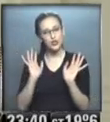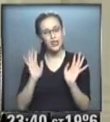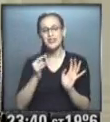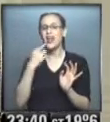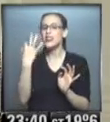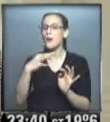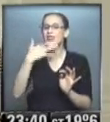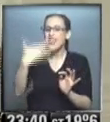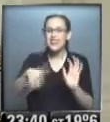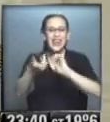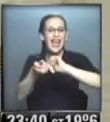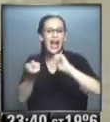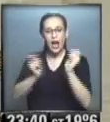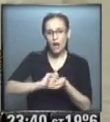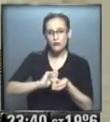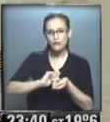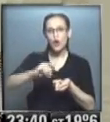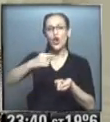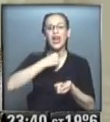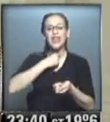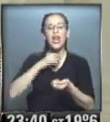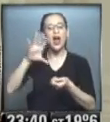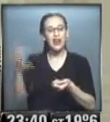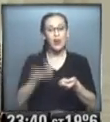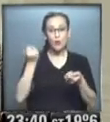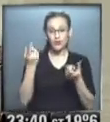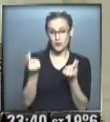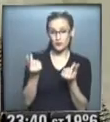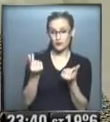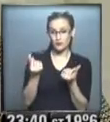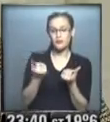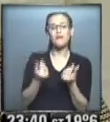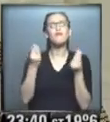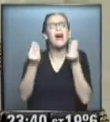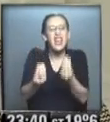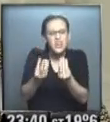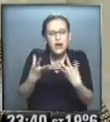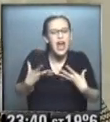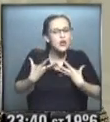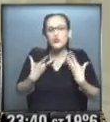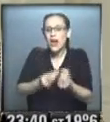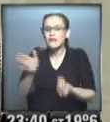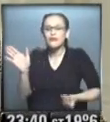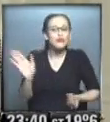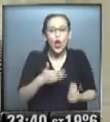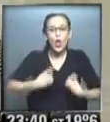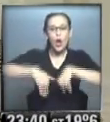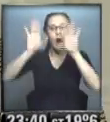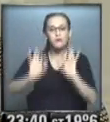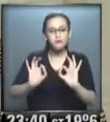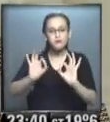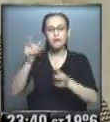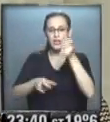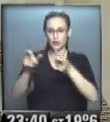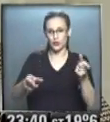cambios profundos que él esperaba, la recuperación de nuestras riquezas básicas, era para el bienestar del conjunto, de la totalidad. No podíamos seguir